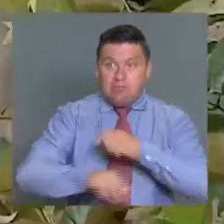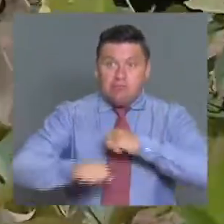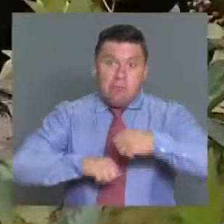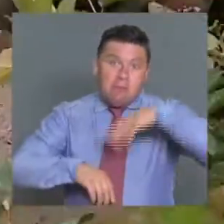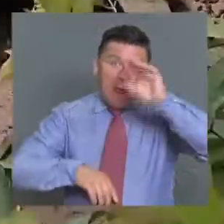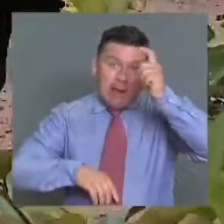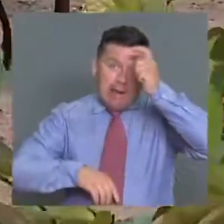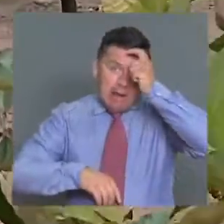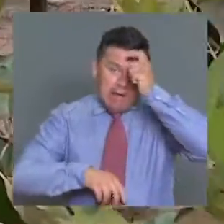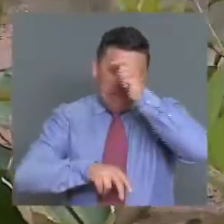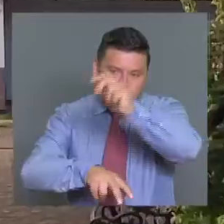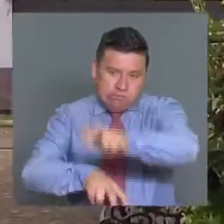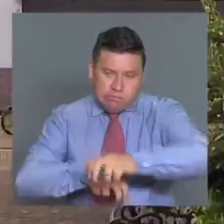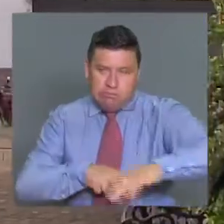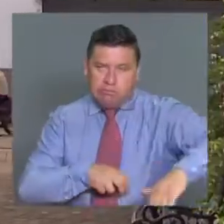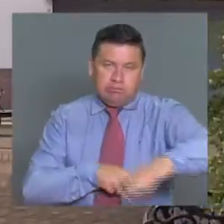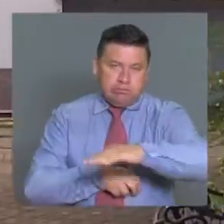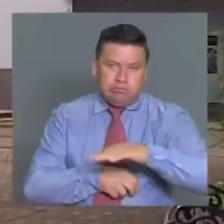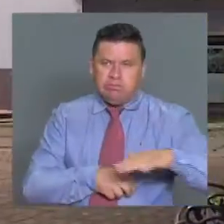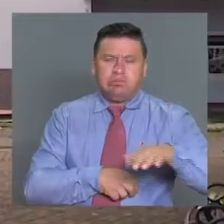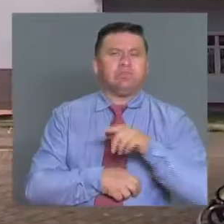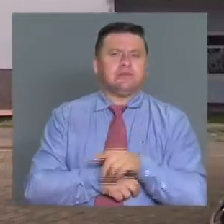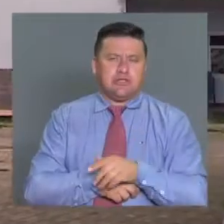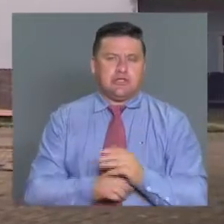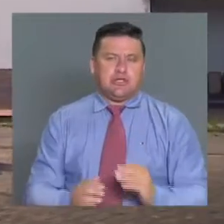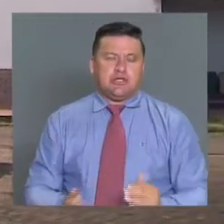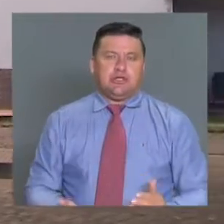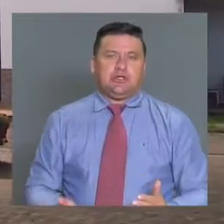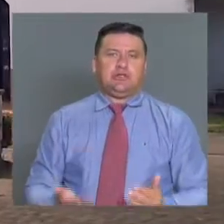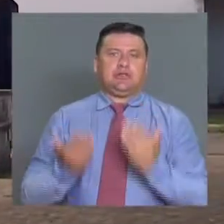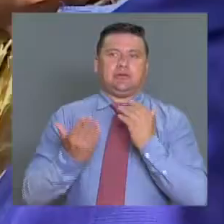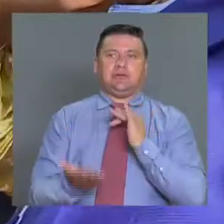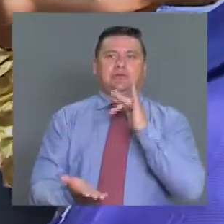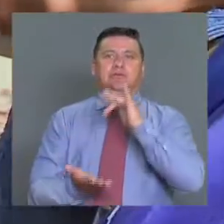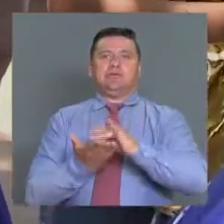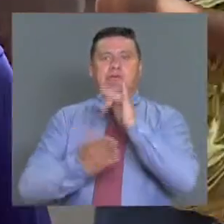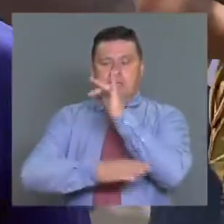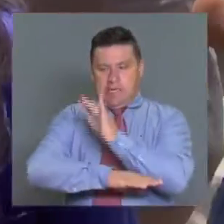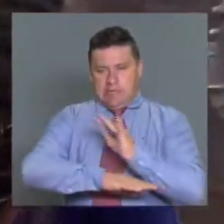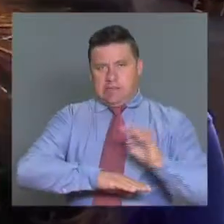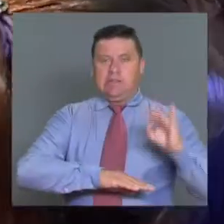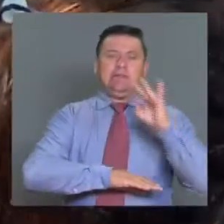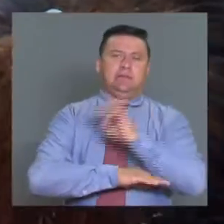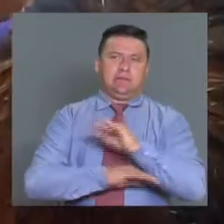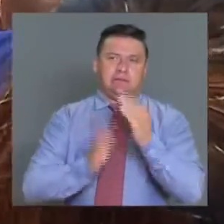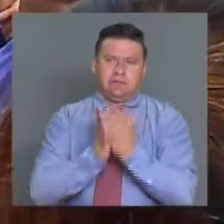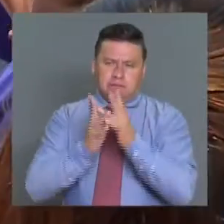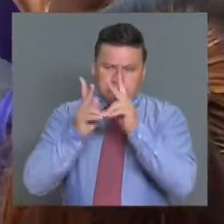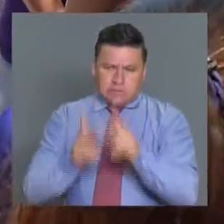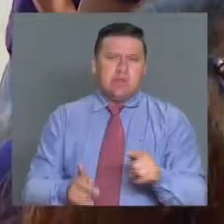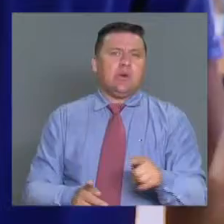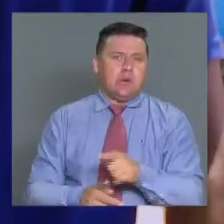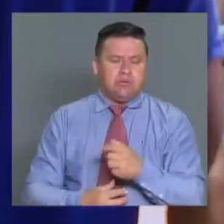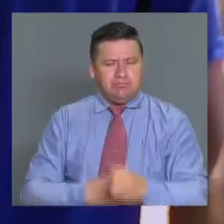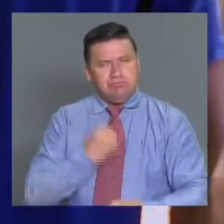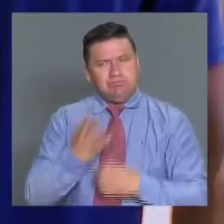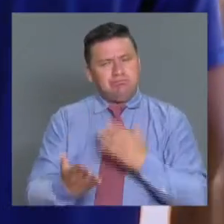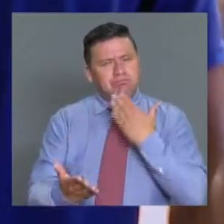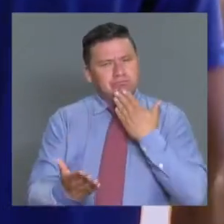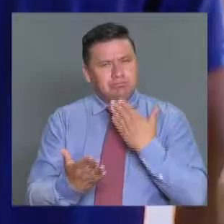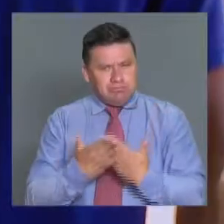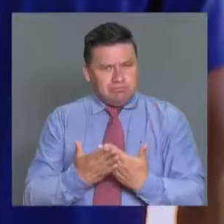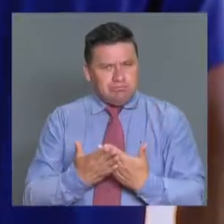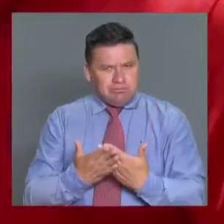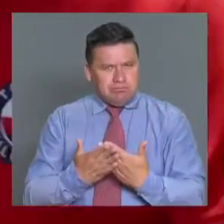ganadería el municipio de la primavera es beneficiada con la presencia de la essap sus estudiantes expresan con gratitud el